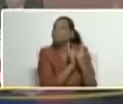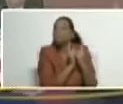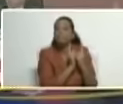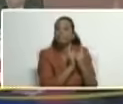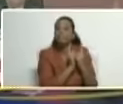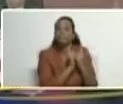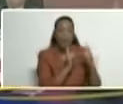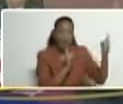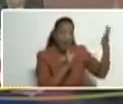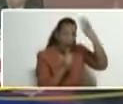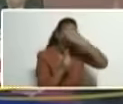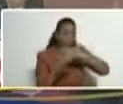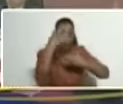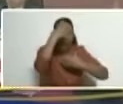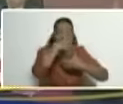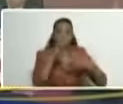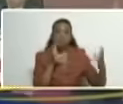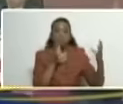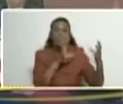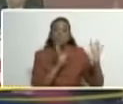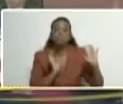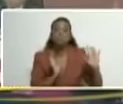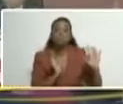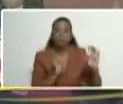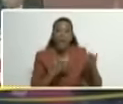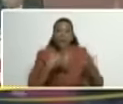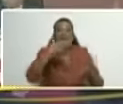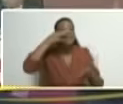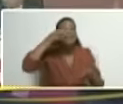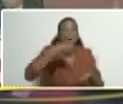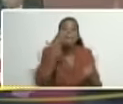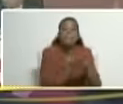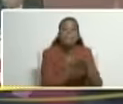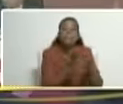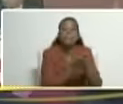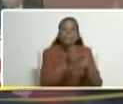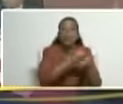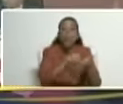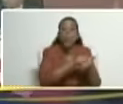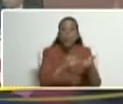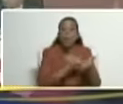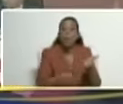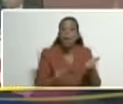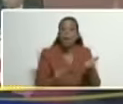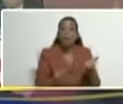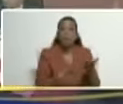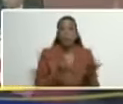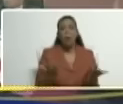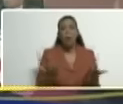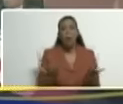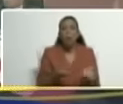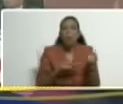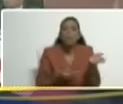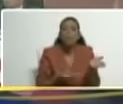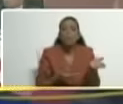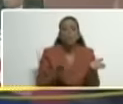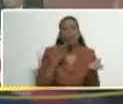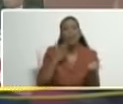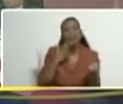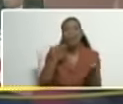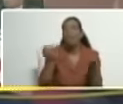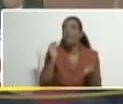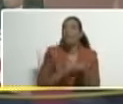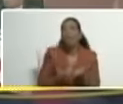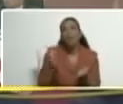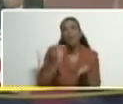face to face. Aquí están los documentos, yo no los voy a aburrir. Solamente